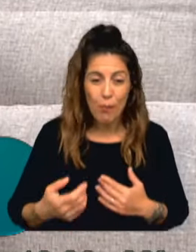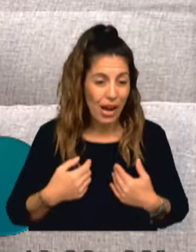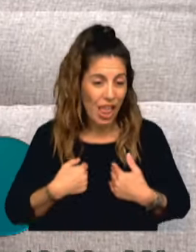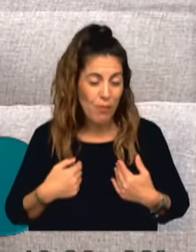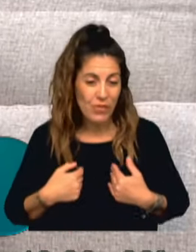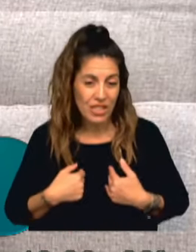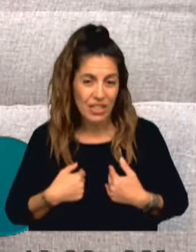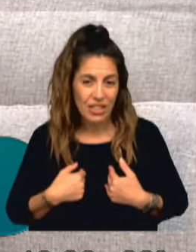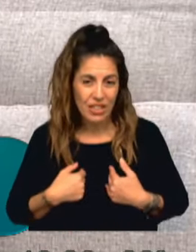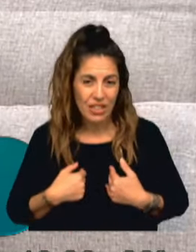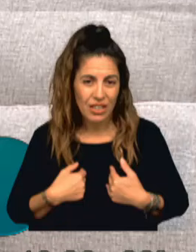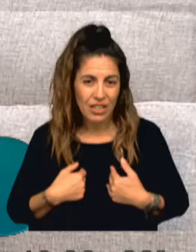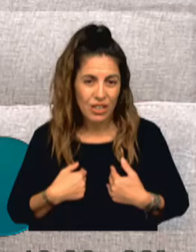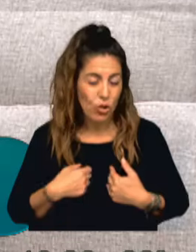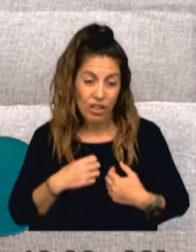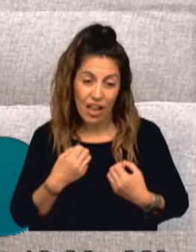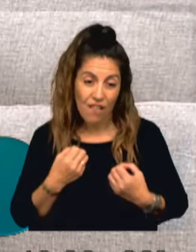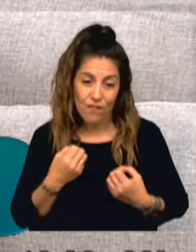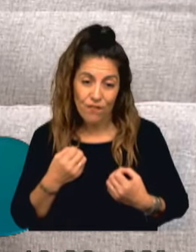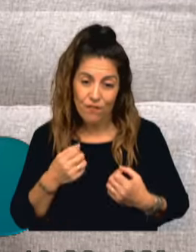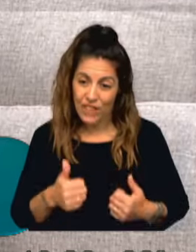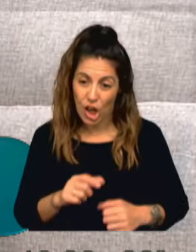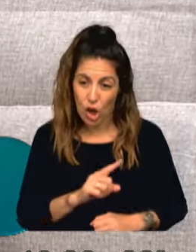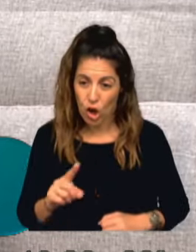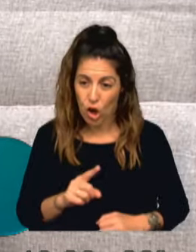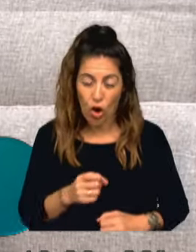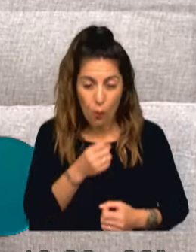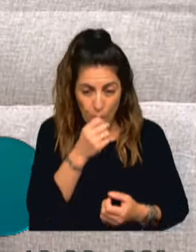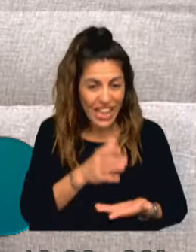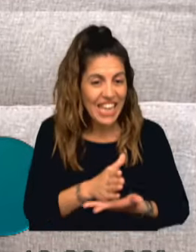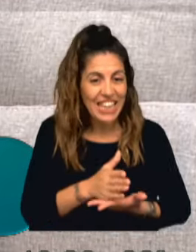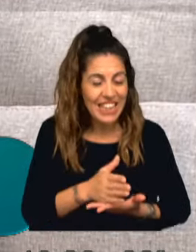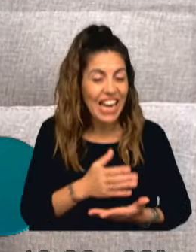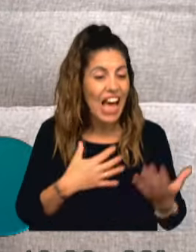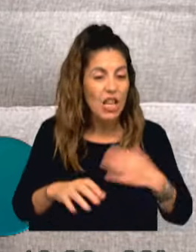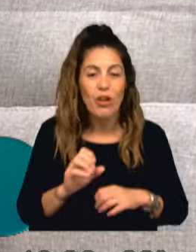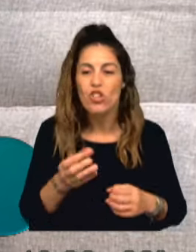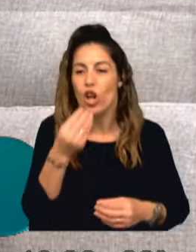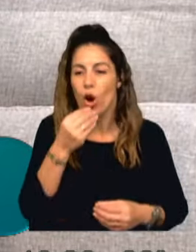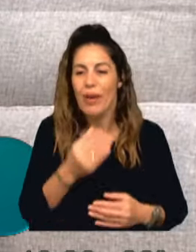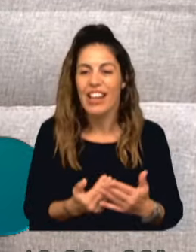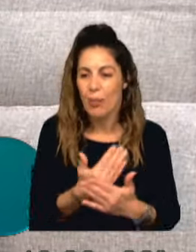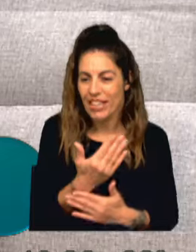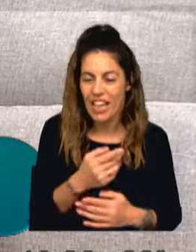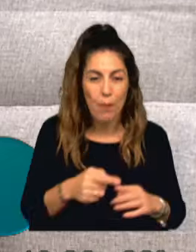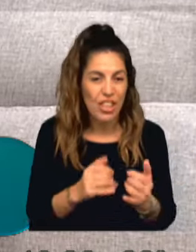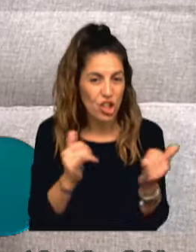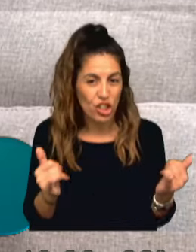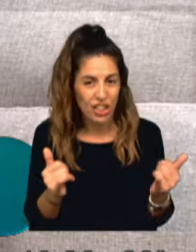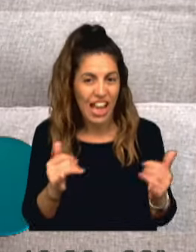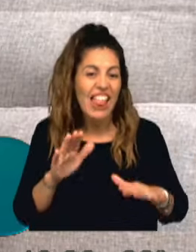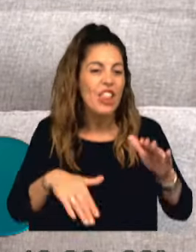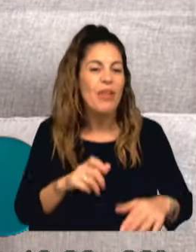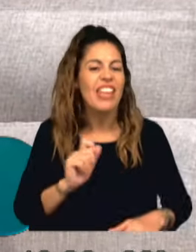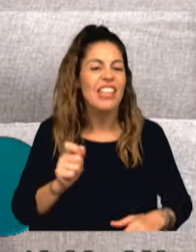es no está para nada bien en realidad o sea el bienestar animal no es solamente comer en la mañana y el mediodía y Es depende